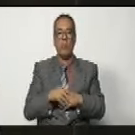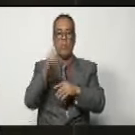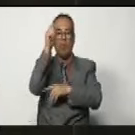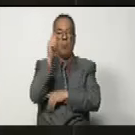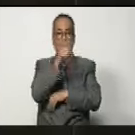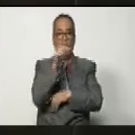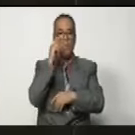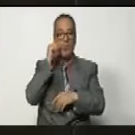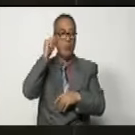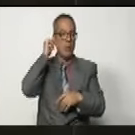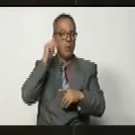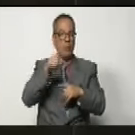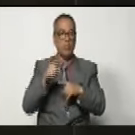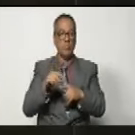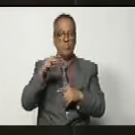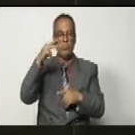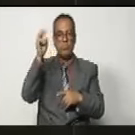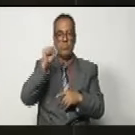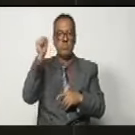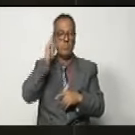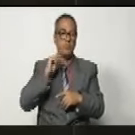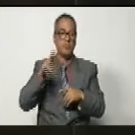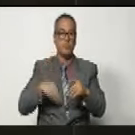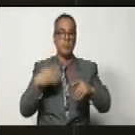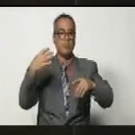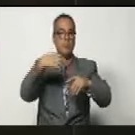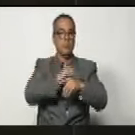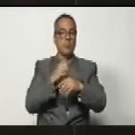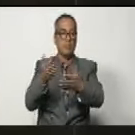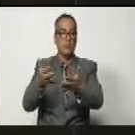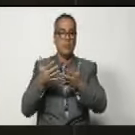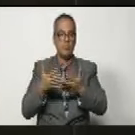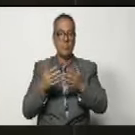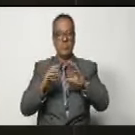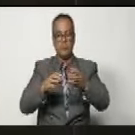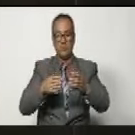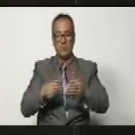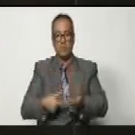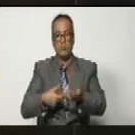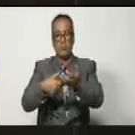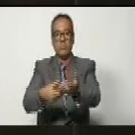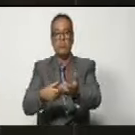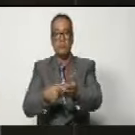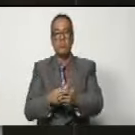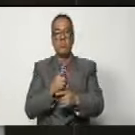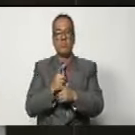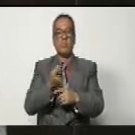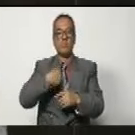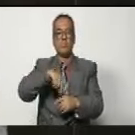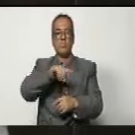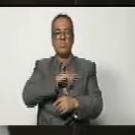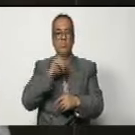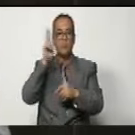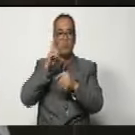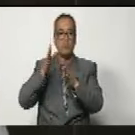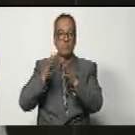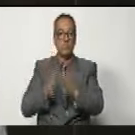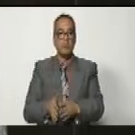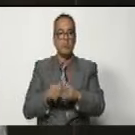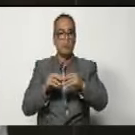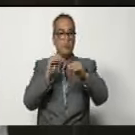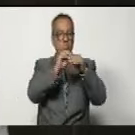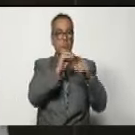diputados, es que Bolívar no alcanza a recibir el diploma. Y yo creo que somos nosotros los venezolanos